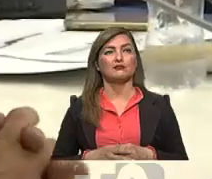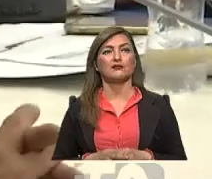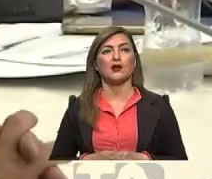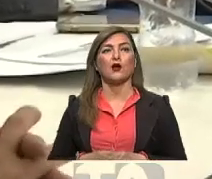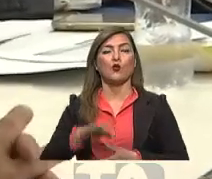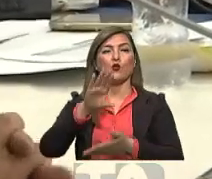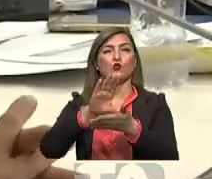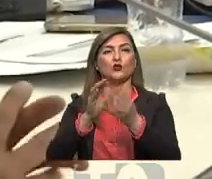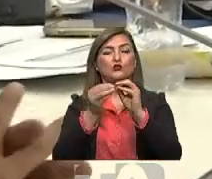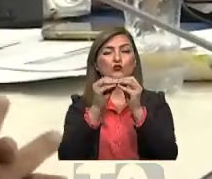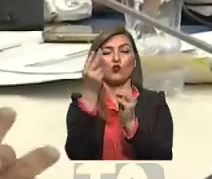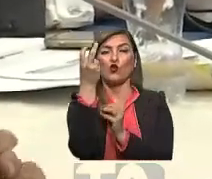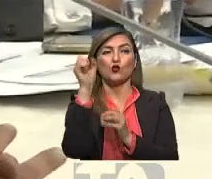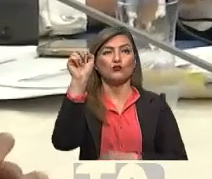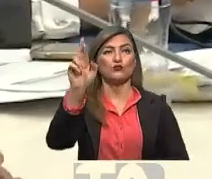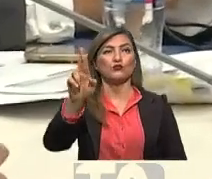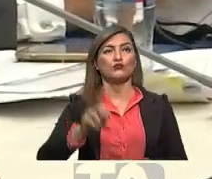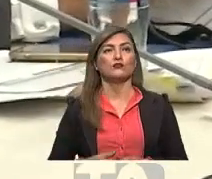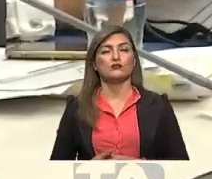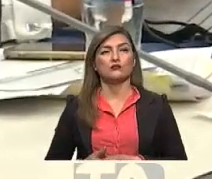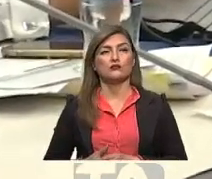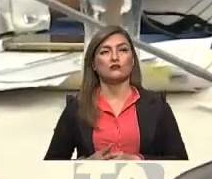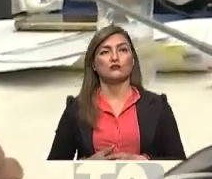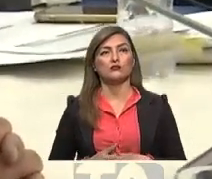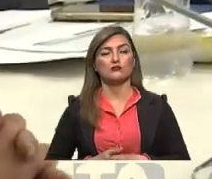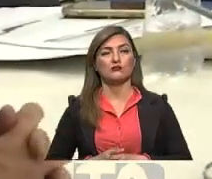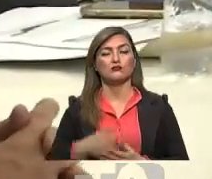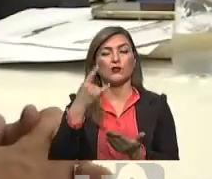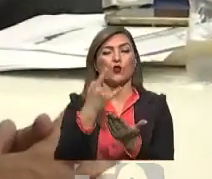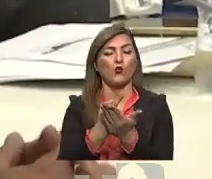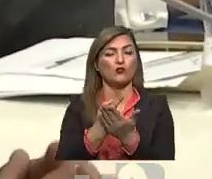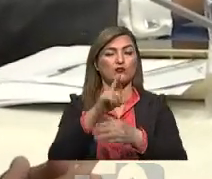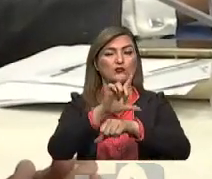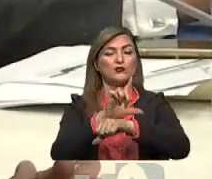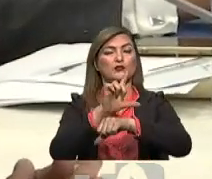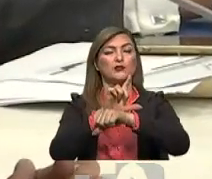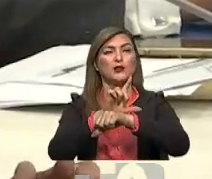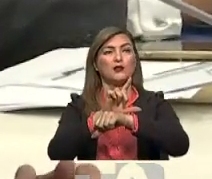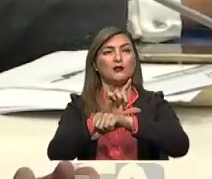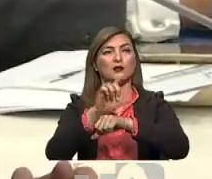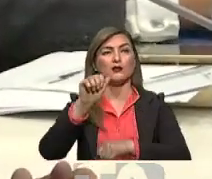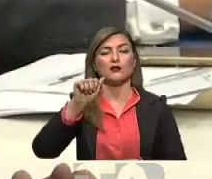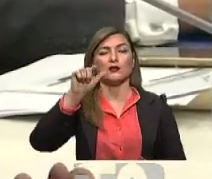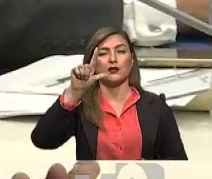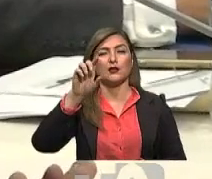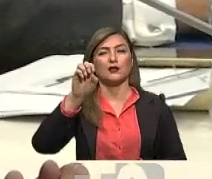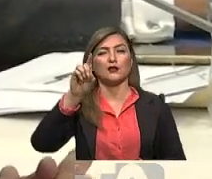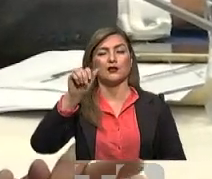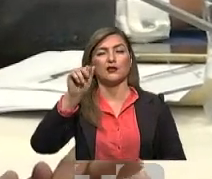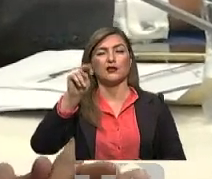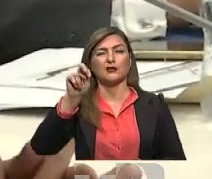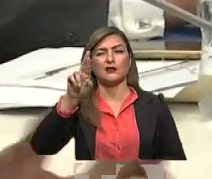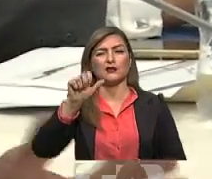sur. ¿Por qué en el audio se puede escuchar que la licenciada Alexandra Mayenquer le pedía una rebaja de